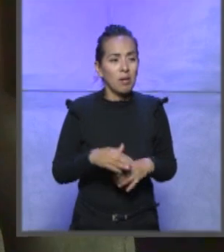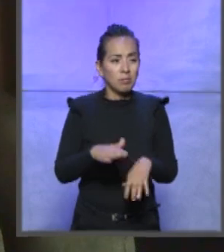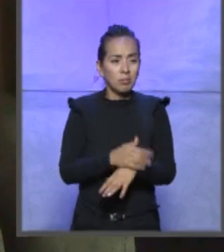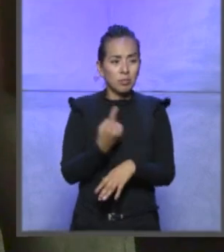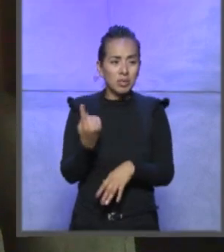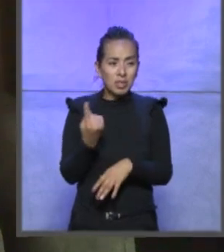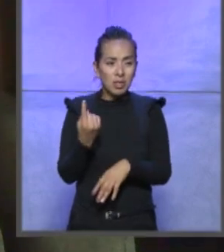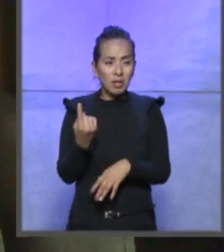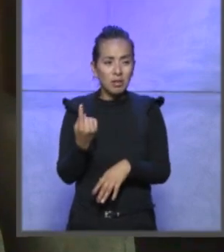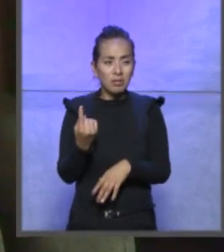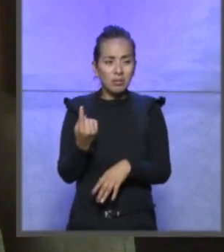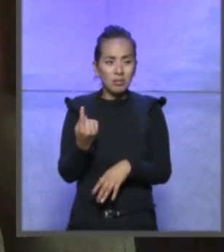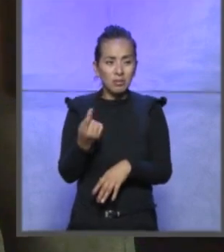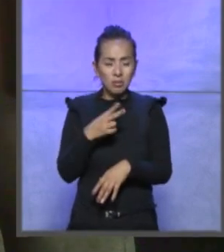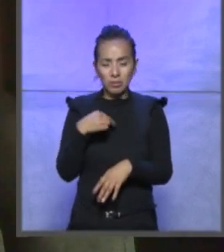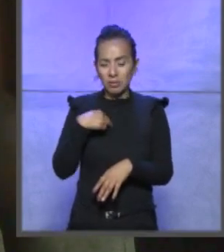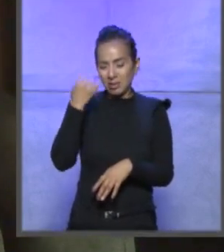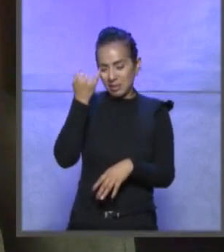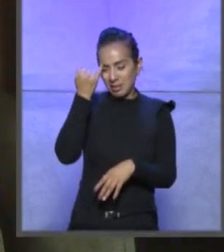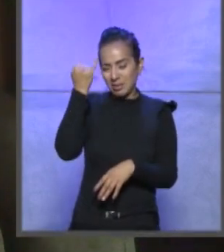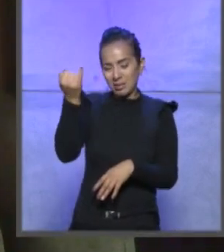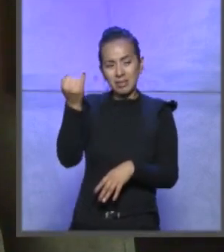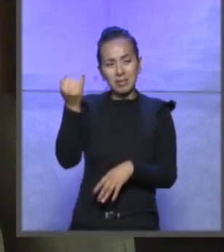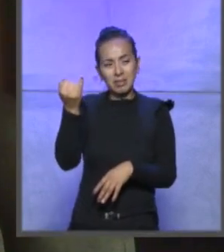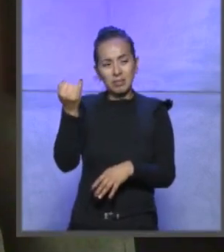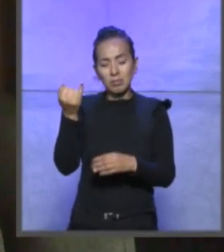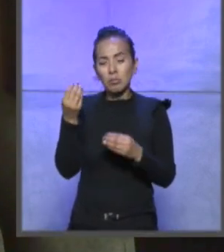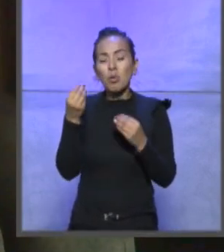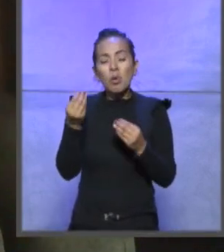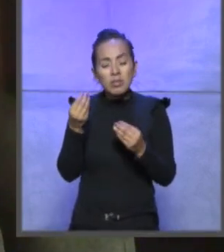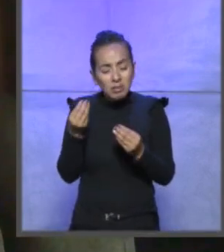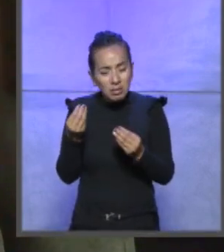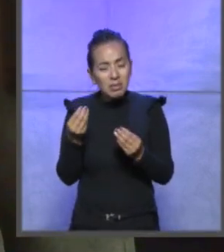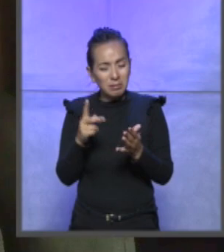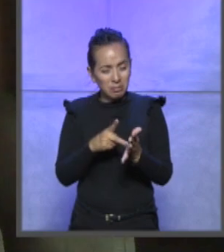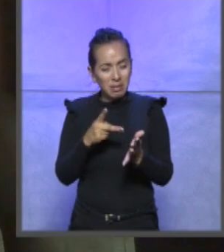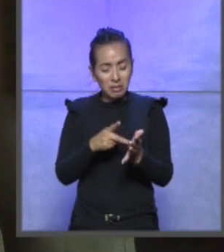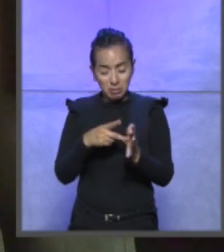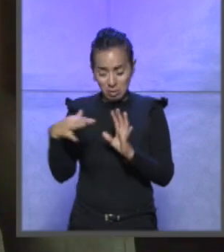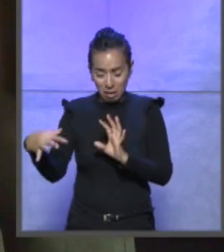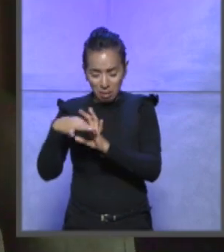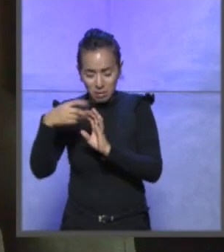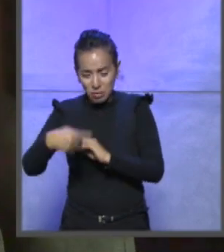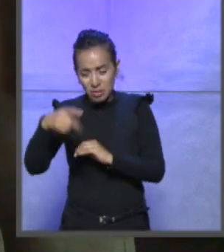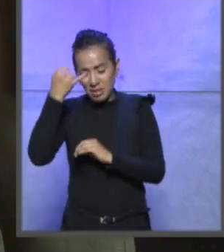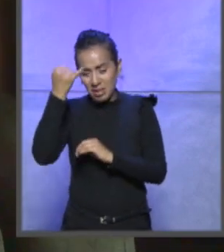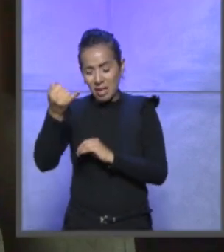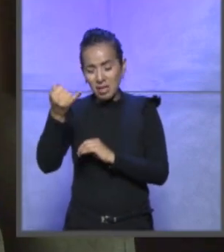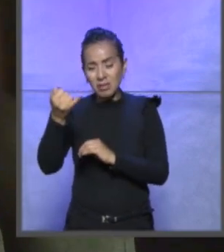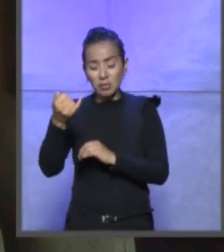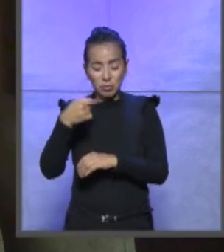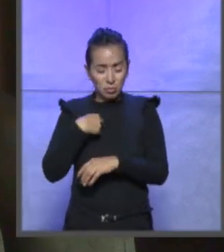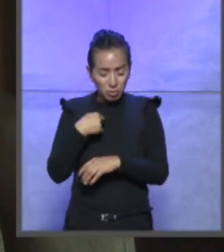nosotros. ¿Por qué? Porque nuestras ideas muchas veces no concuerdan con sus ideas.